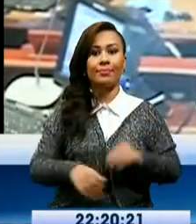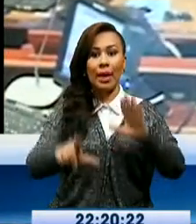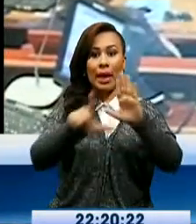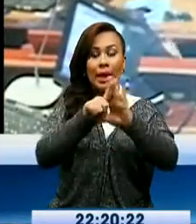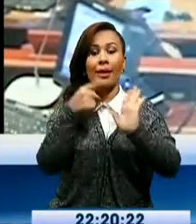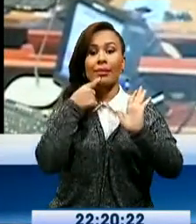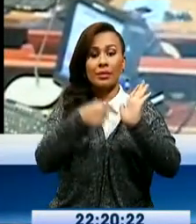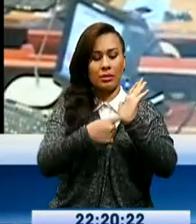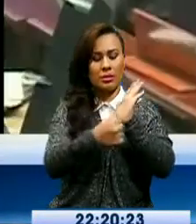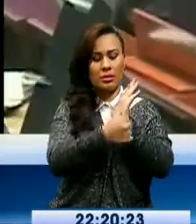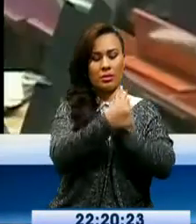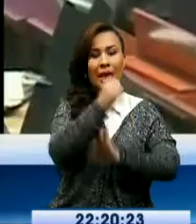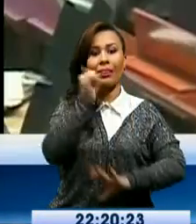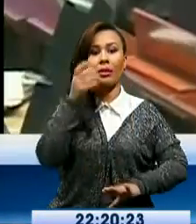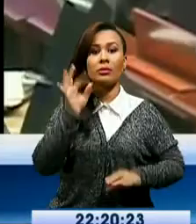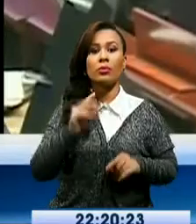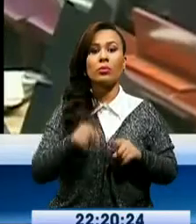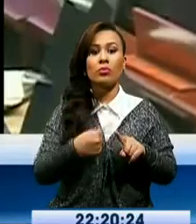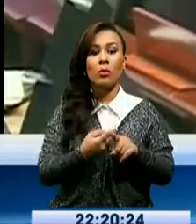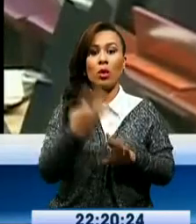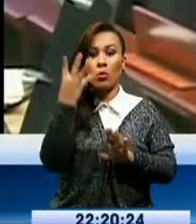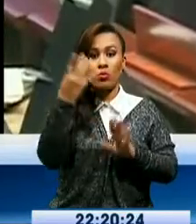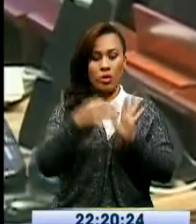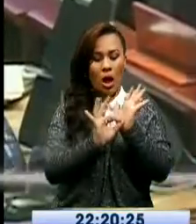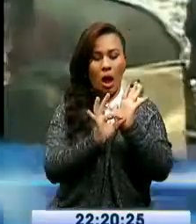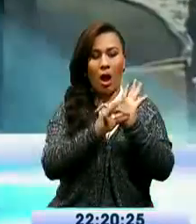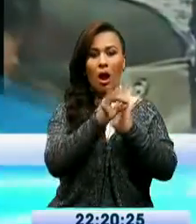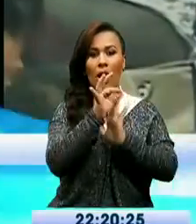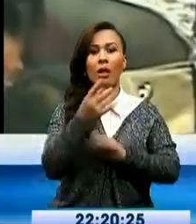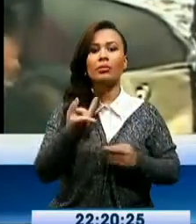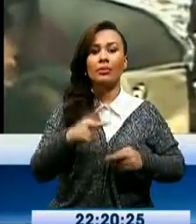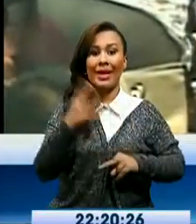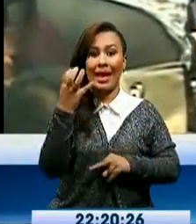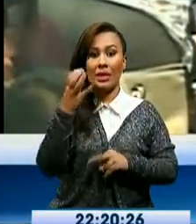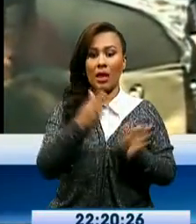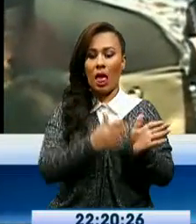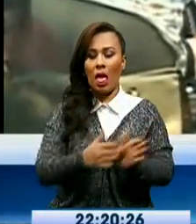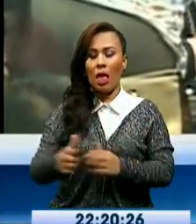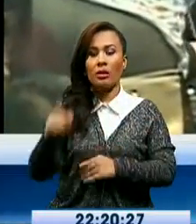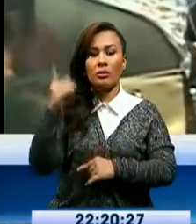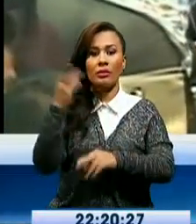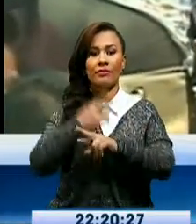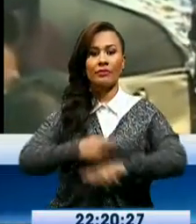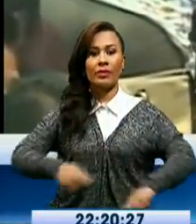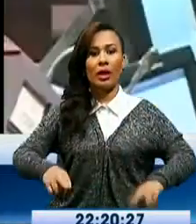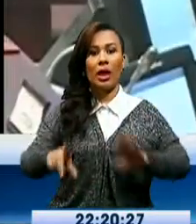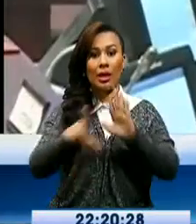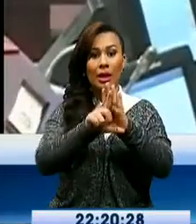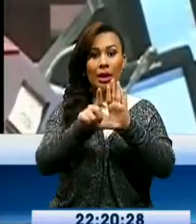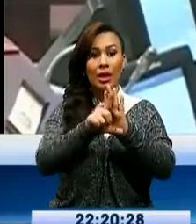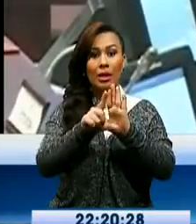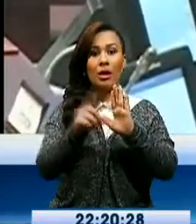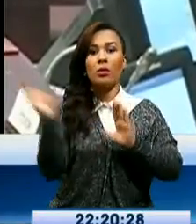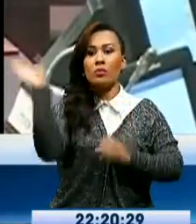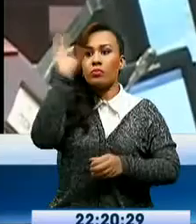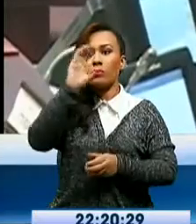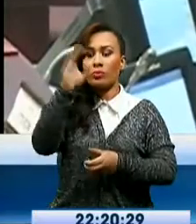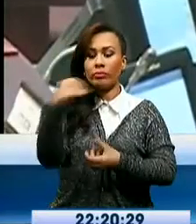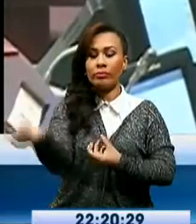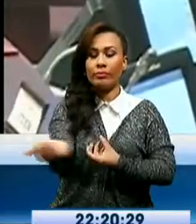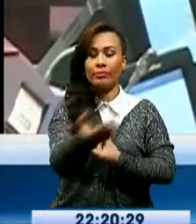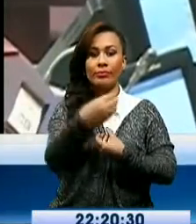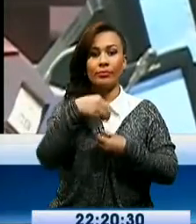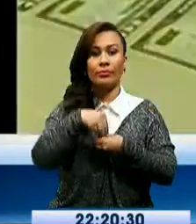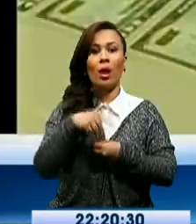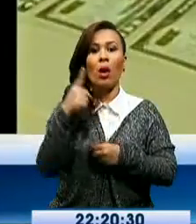contiene 19 artículos, 4 disposiciones reformatorias, 14 transitorias y una final. Esta ley busca recaudar en al menos un